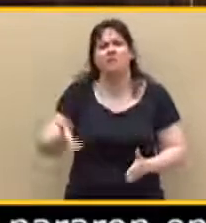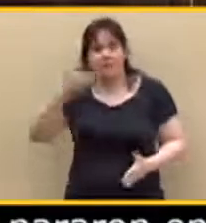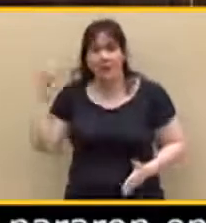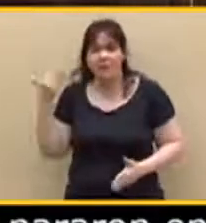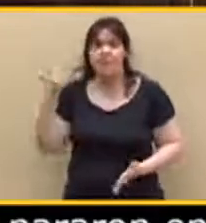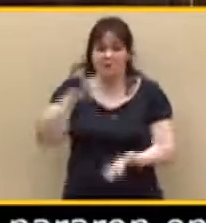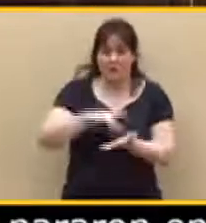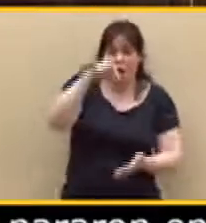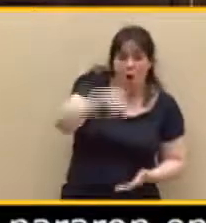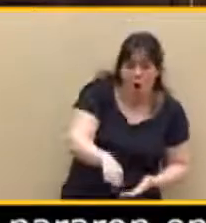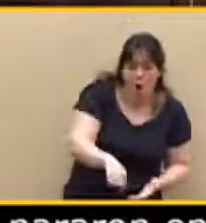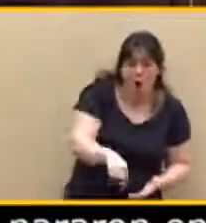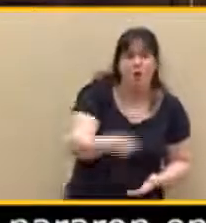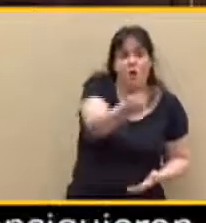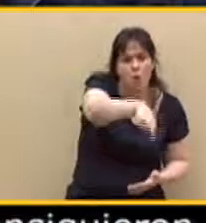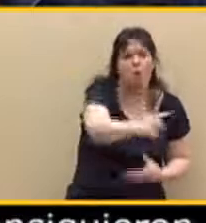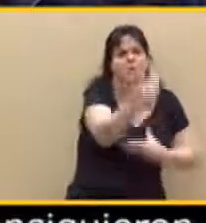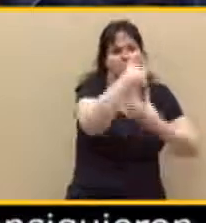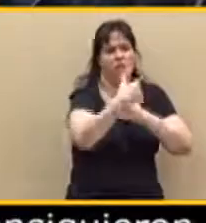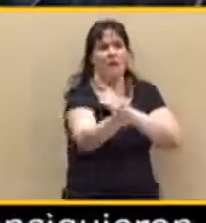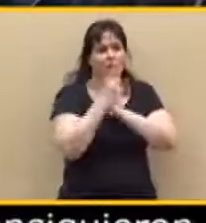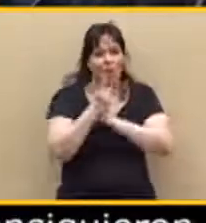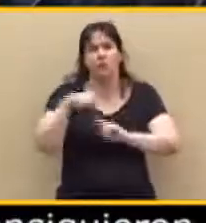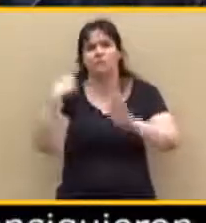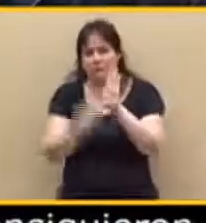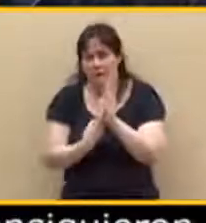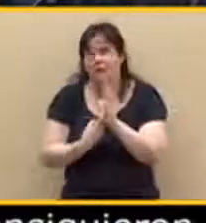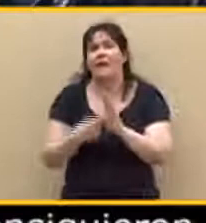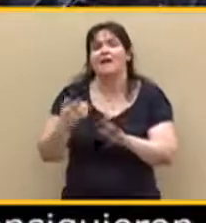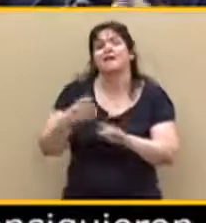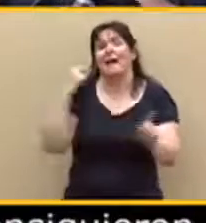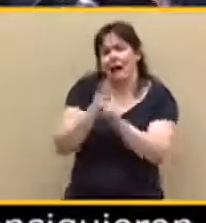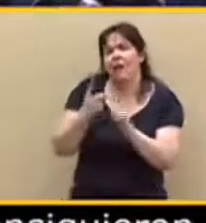ustedes se atrevan a votar en contra de una ley antidesahucios.